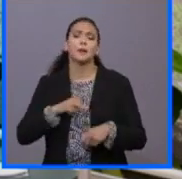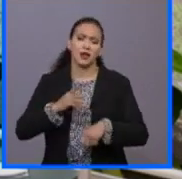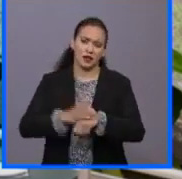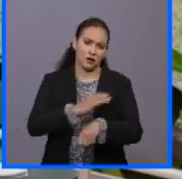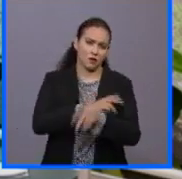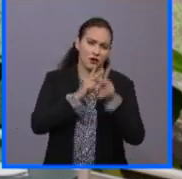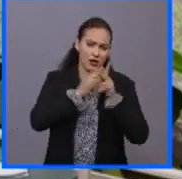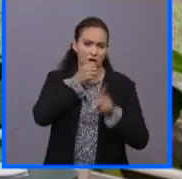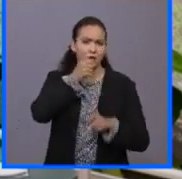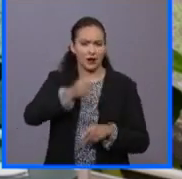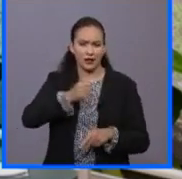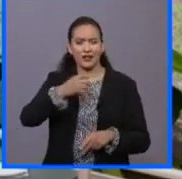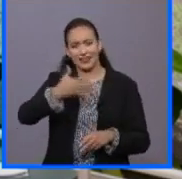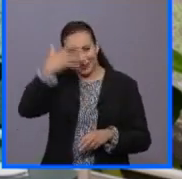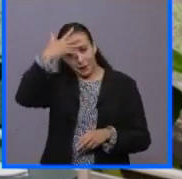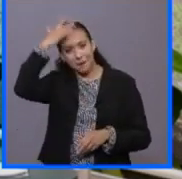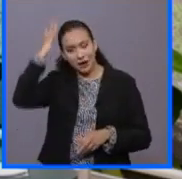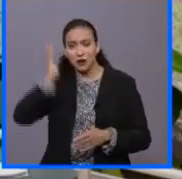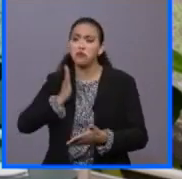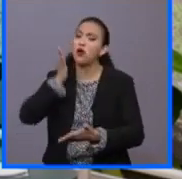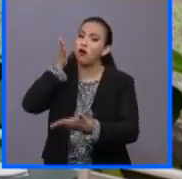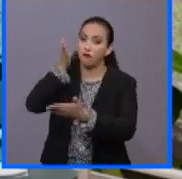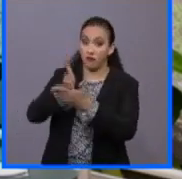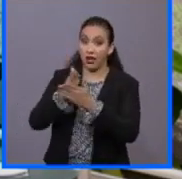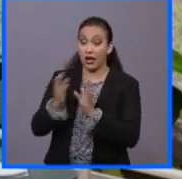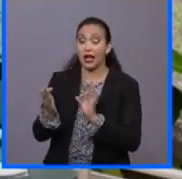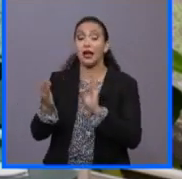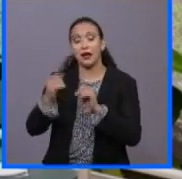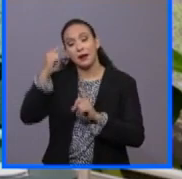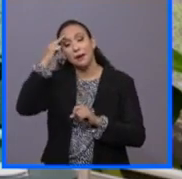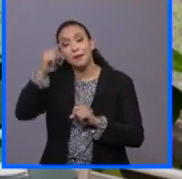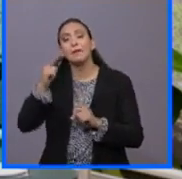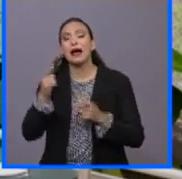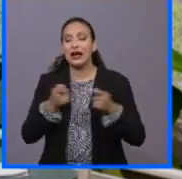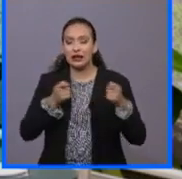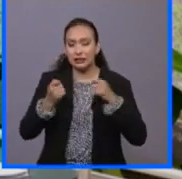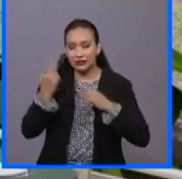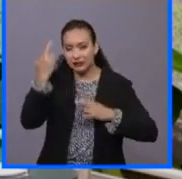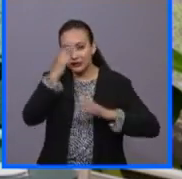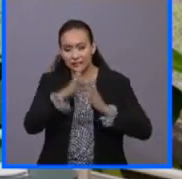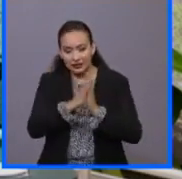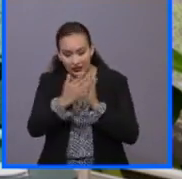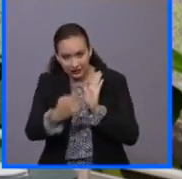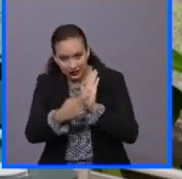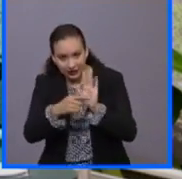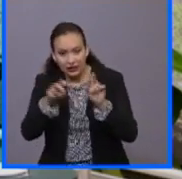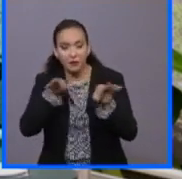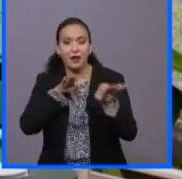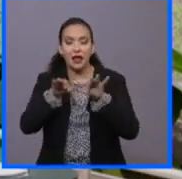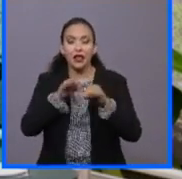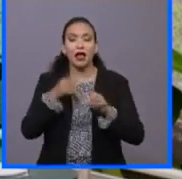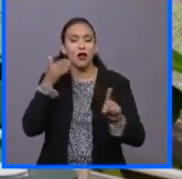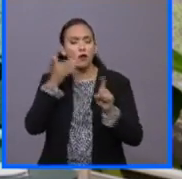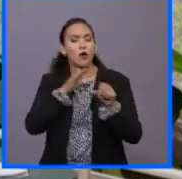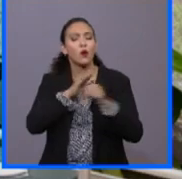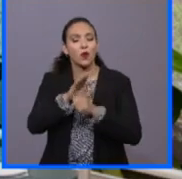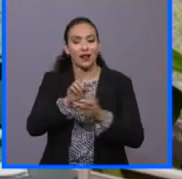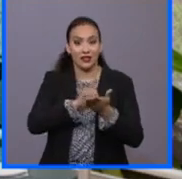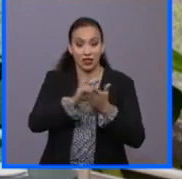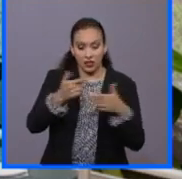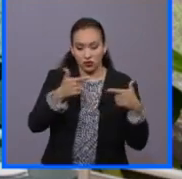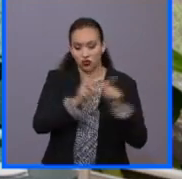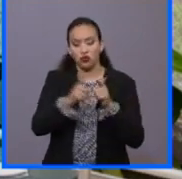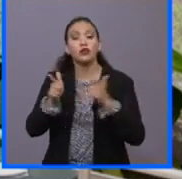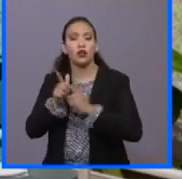Peña acudió a la presentación de las guías judiciales de conducción de audiencias en materia laboral con énfasis en derecho